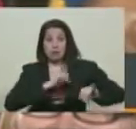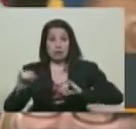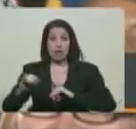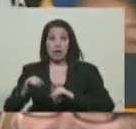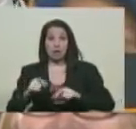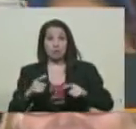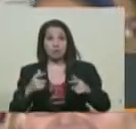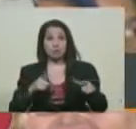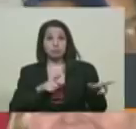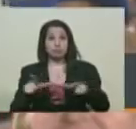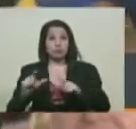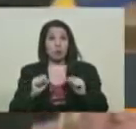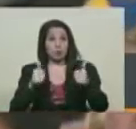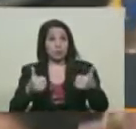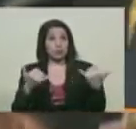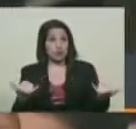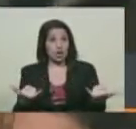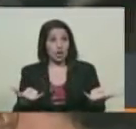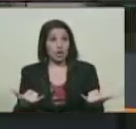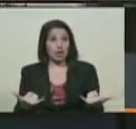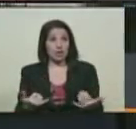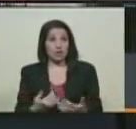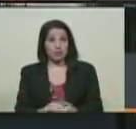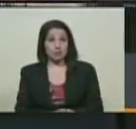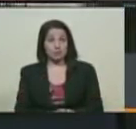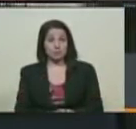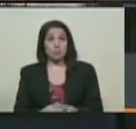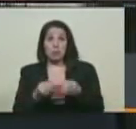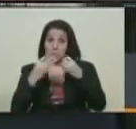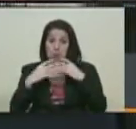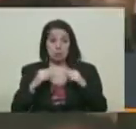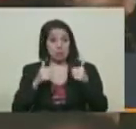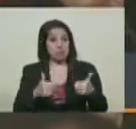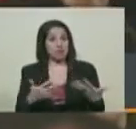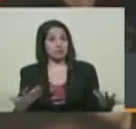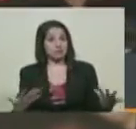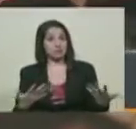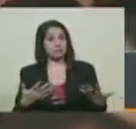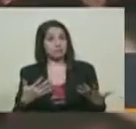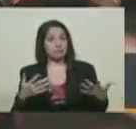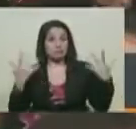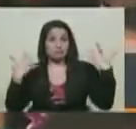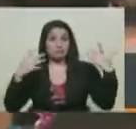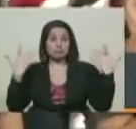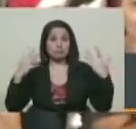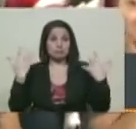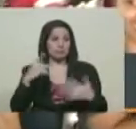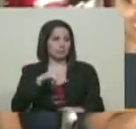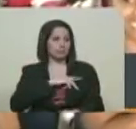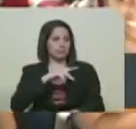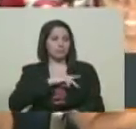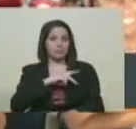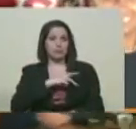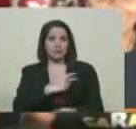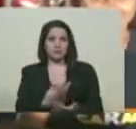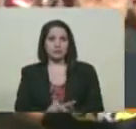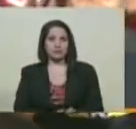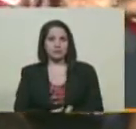pues. Listo. Arrancó buen arranque del carnet de la patria. Buena noticia.